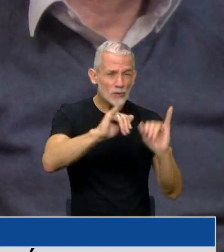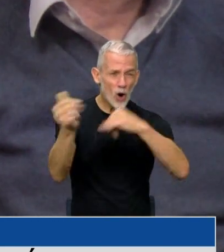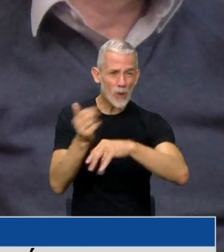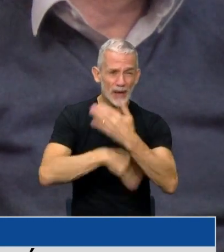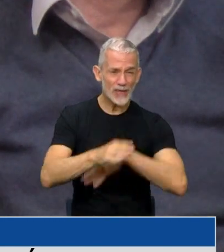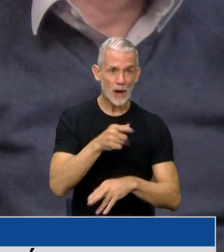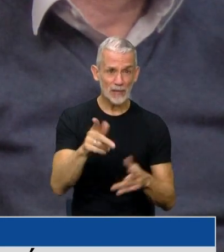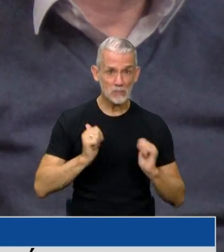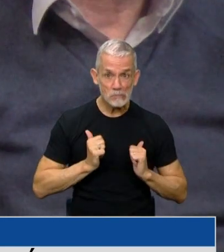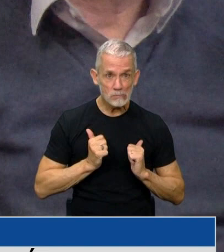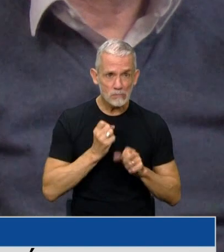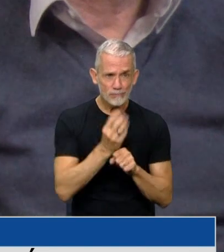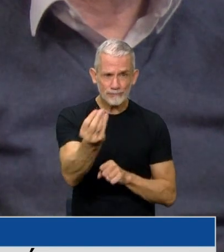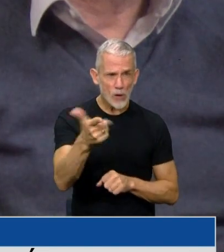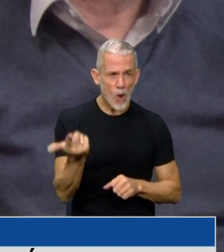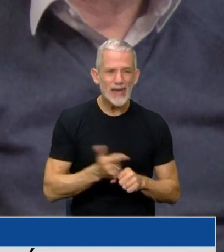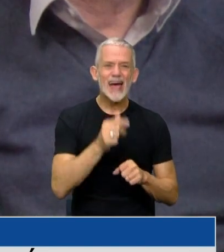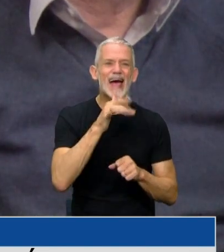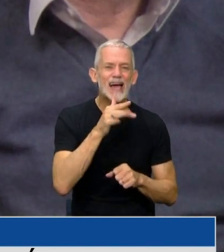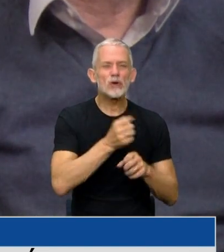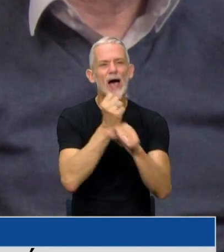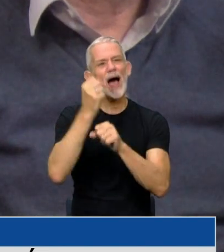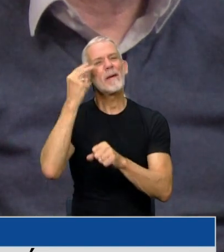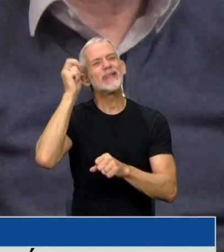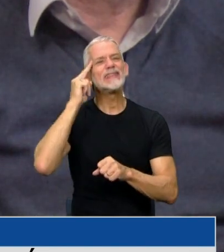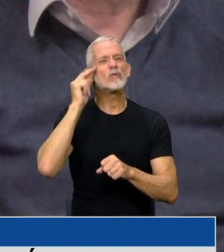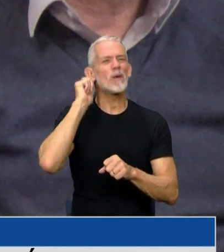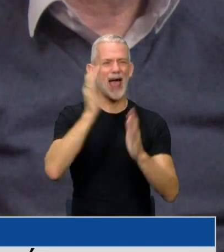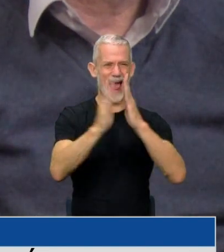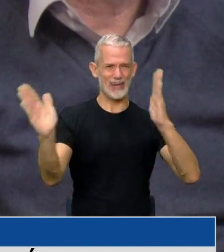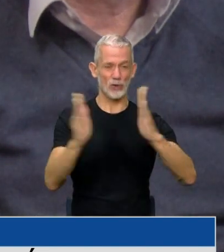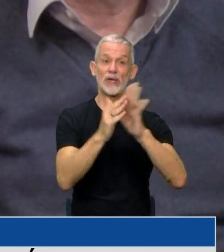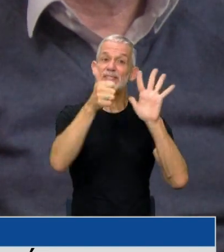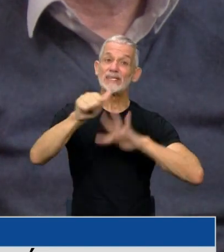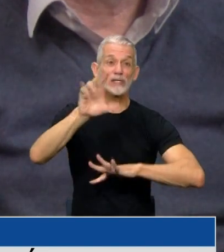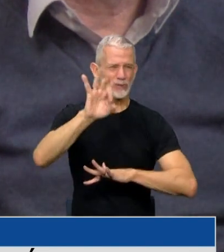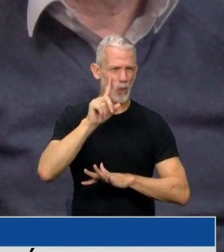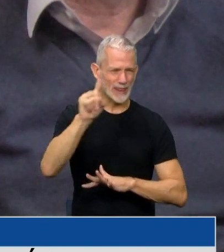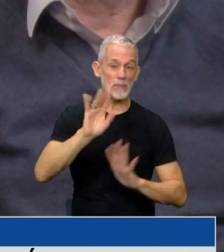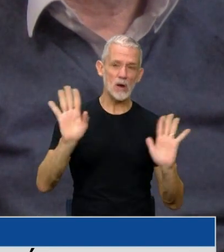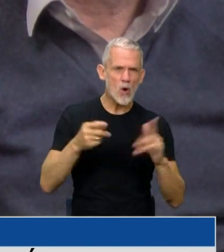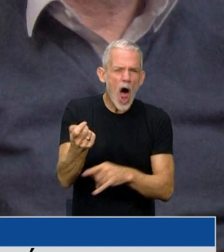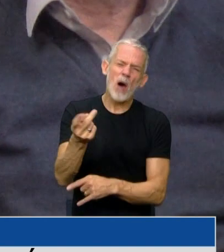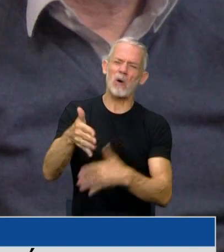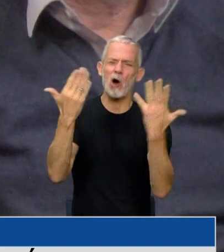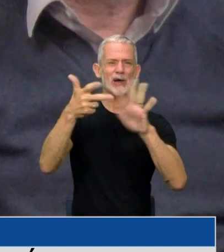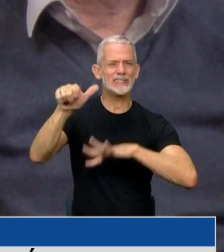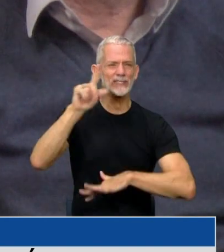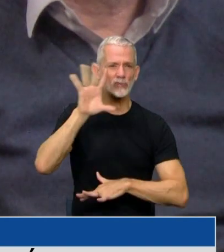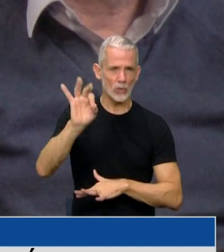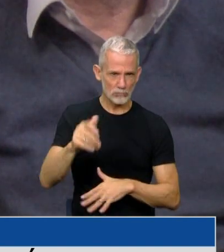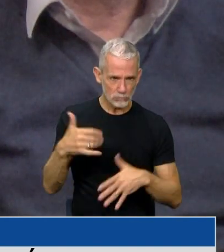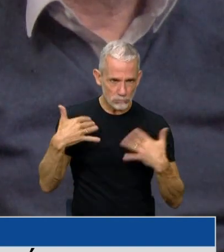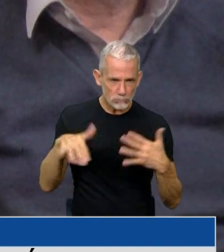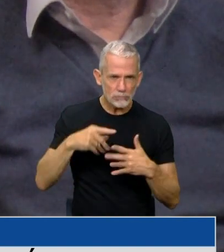jóvenes con discapacidad en Argentina de 14 a 29 años es de 650.000. Uno puede decir, qué poco, es un montón,